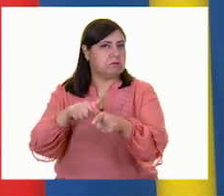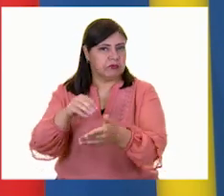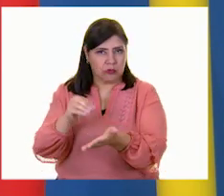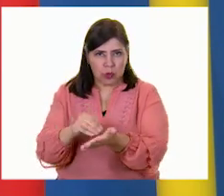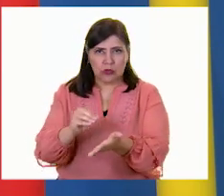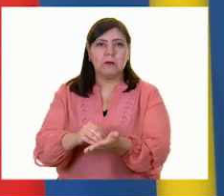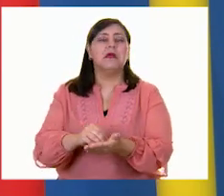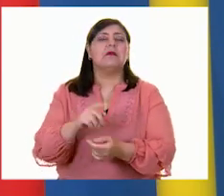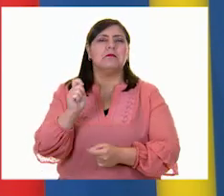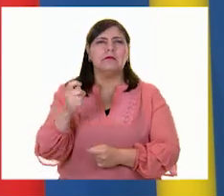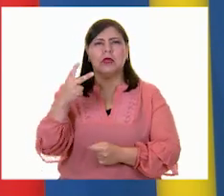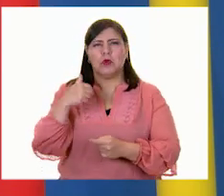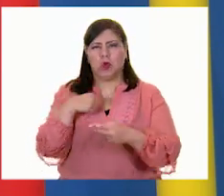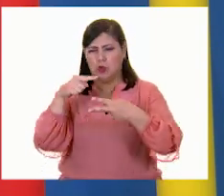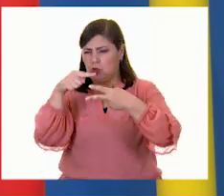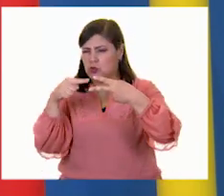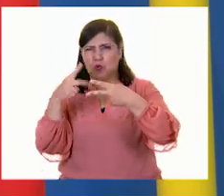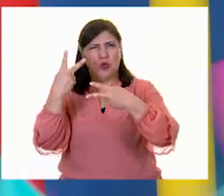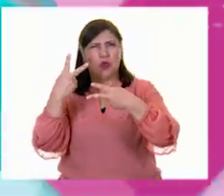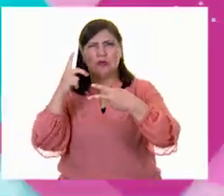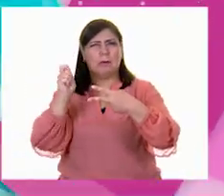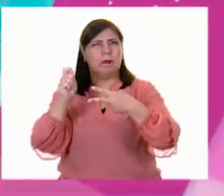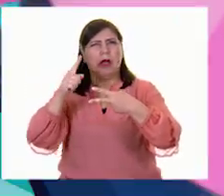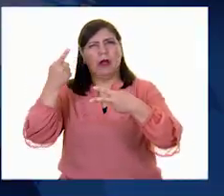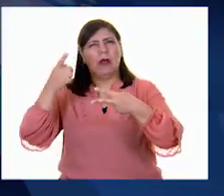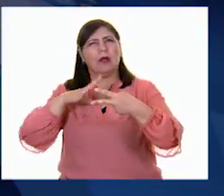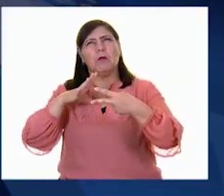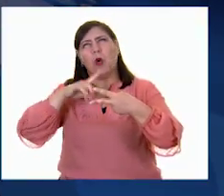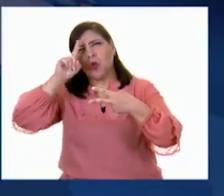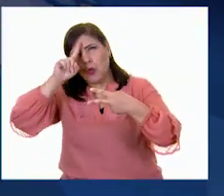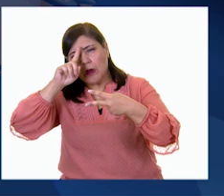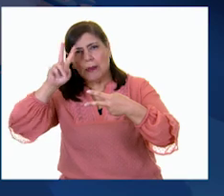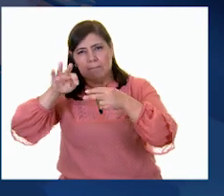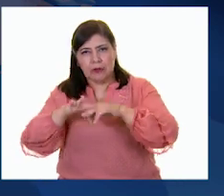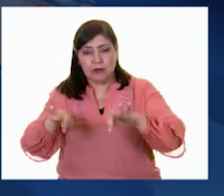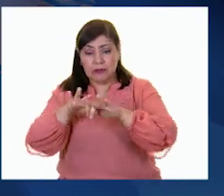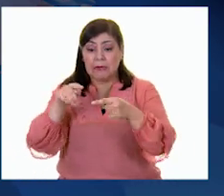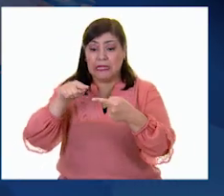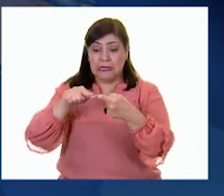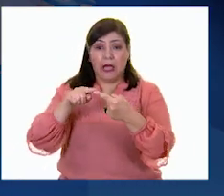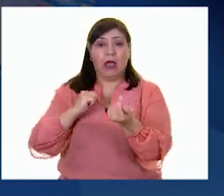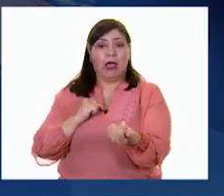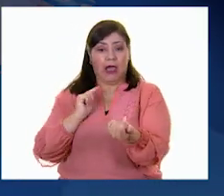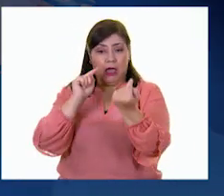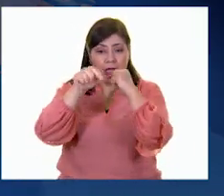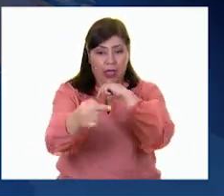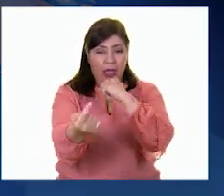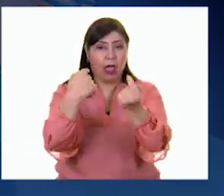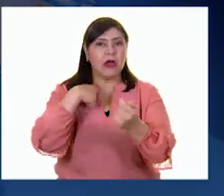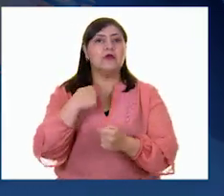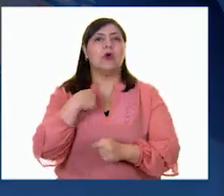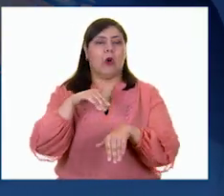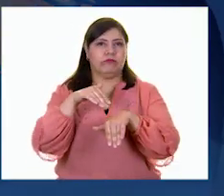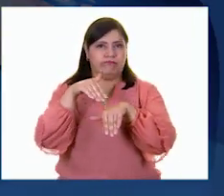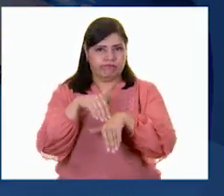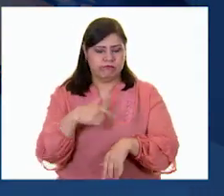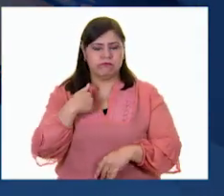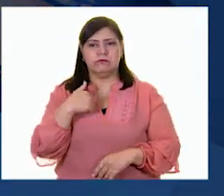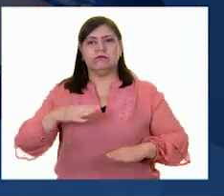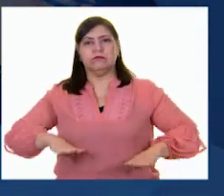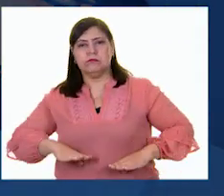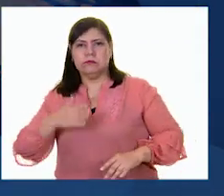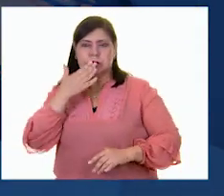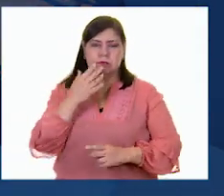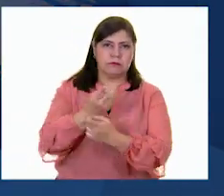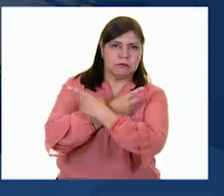resaltar dos preceptos que me parecen fundamentales. Pórtate con todos como quisieras que se porten contigo y a nadie